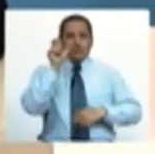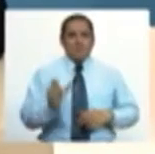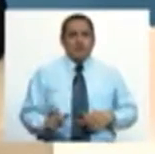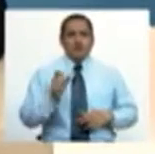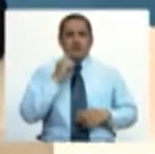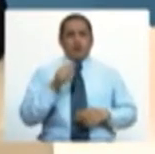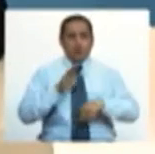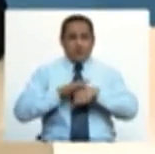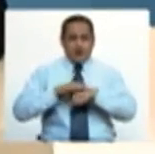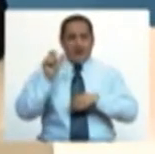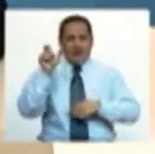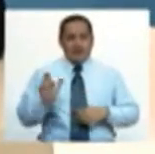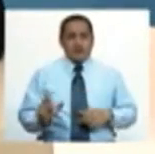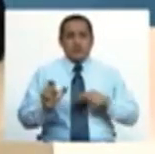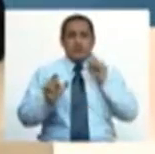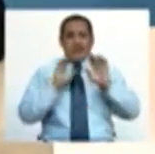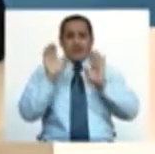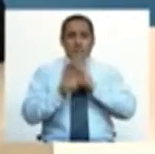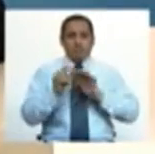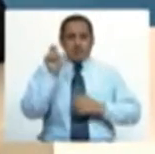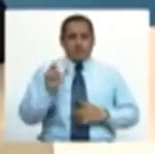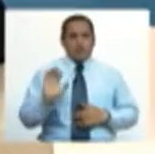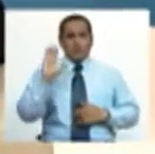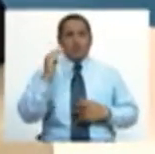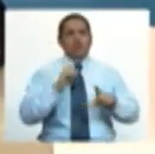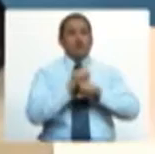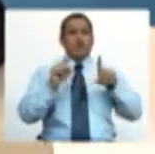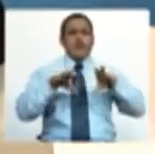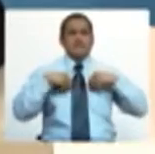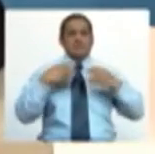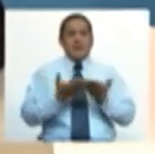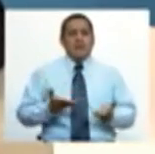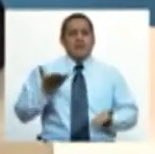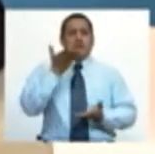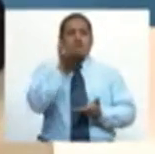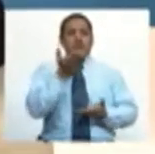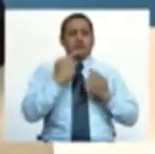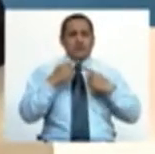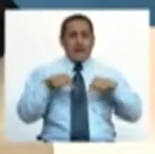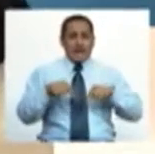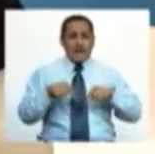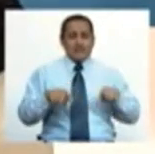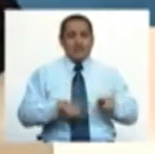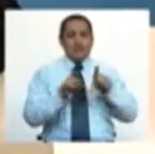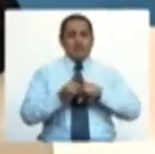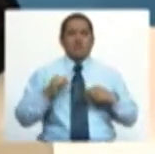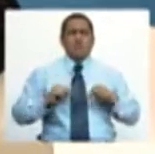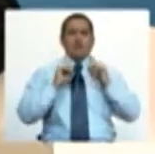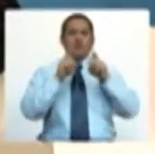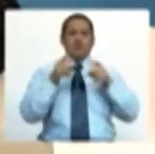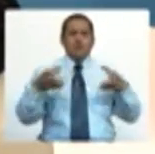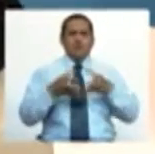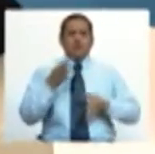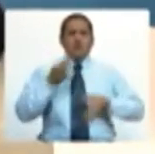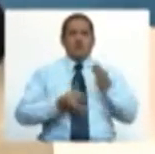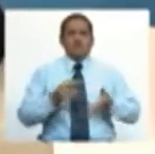el sentenciado. Si no está presente, se le declara inadmisible la apelación. Entonces aquí lo que se pregunta el